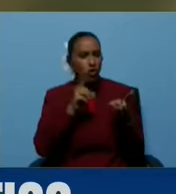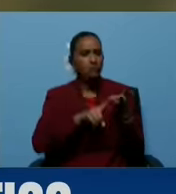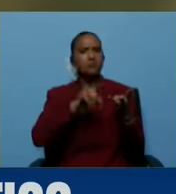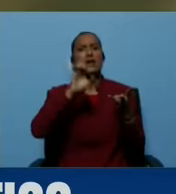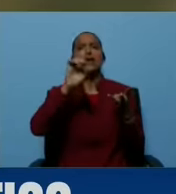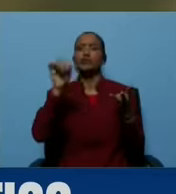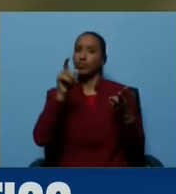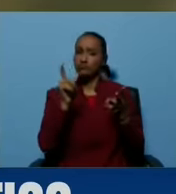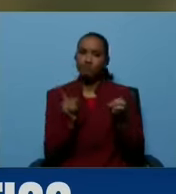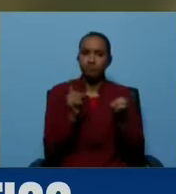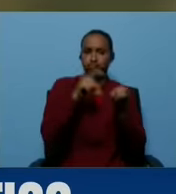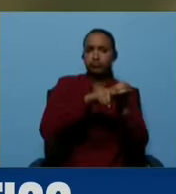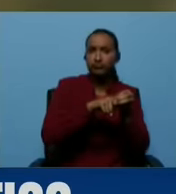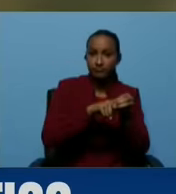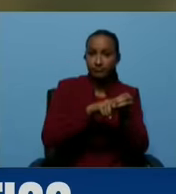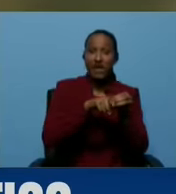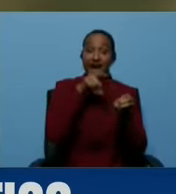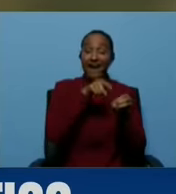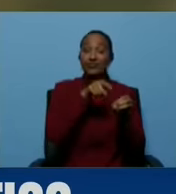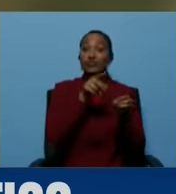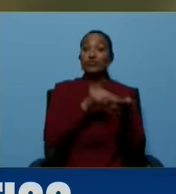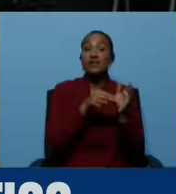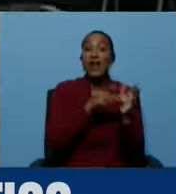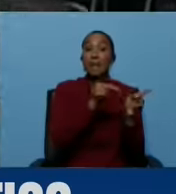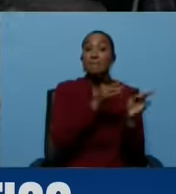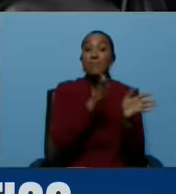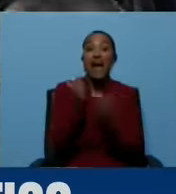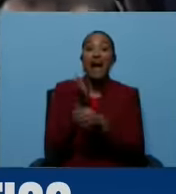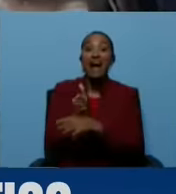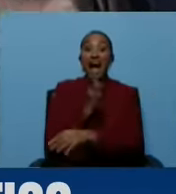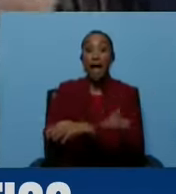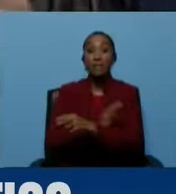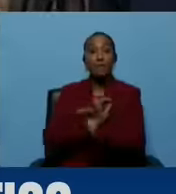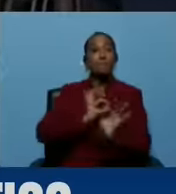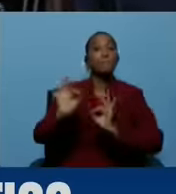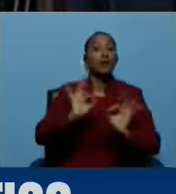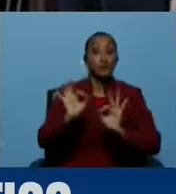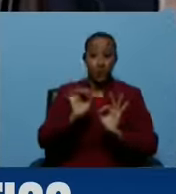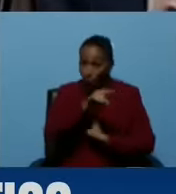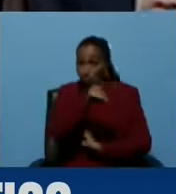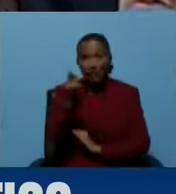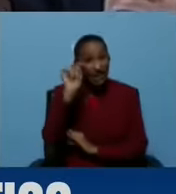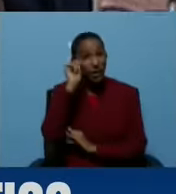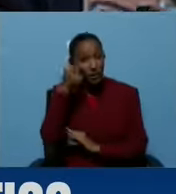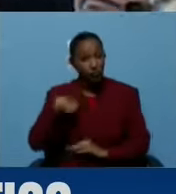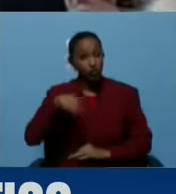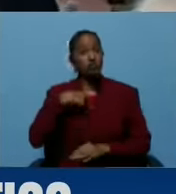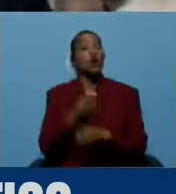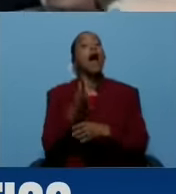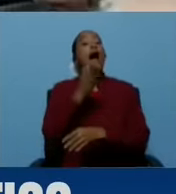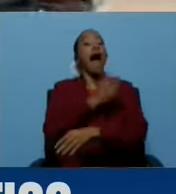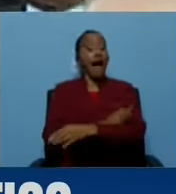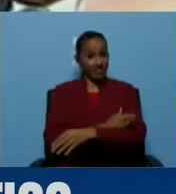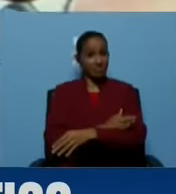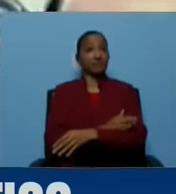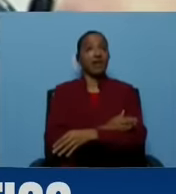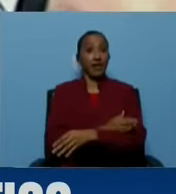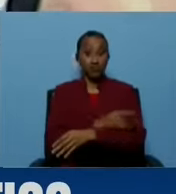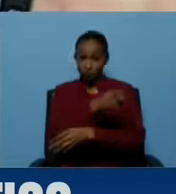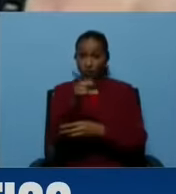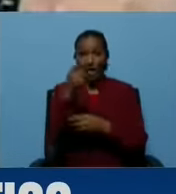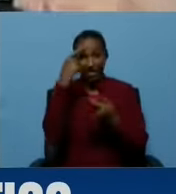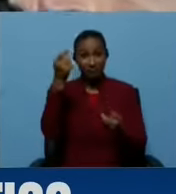ustedes recuerdan que nosotros tuvimos una reunión previo al evento electoral y advertimos, ustedes lo recuerdan muy